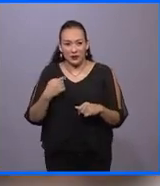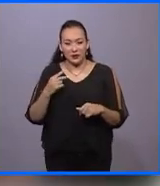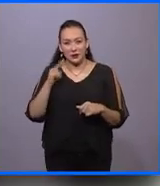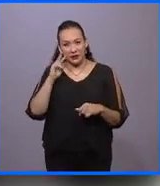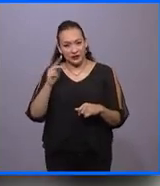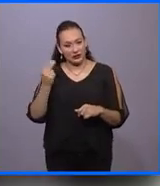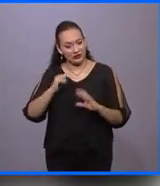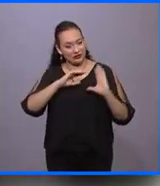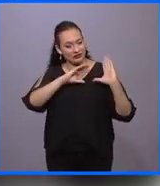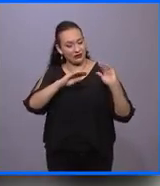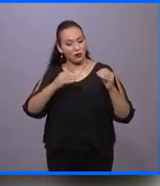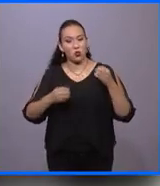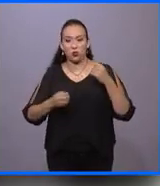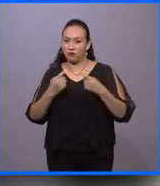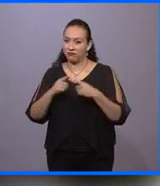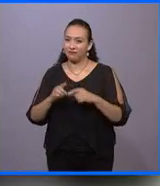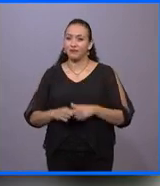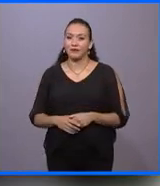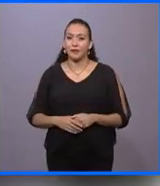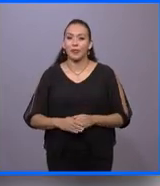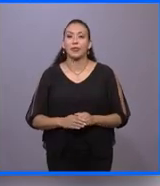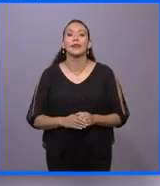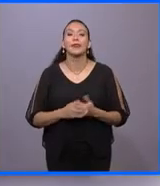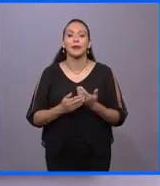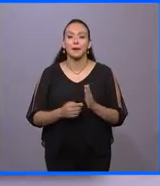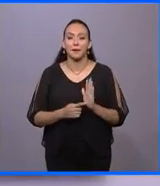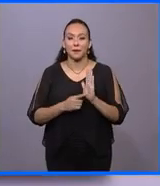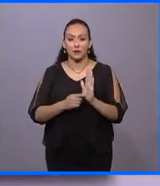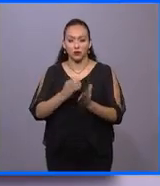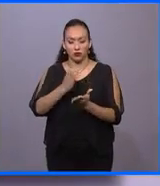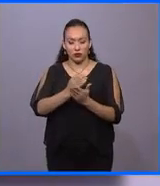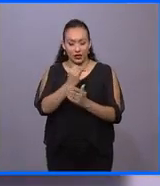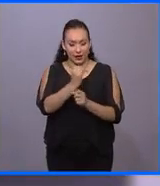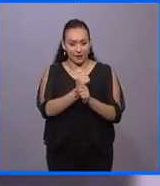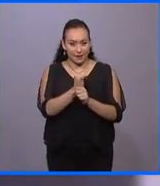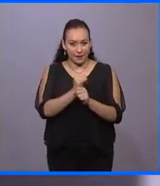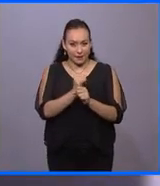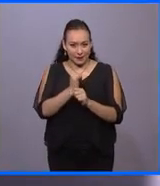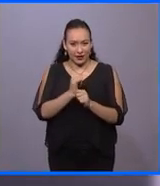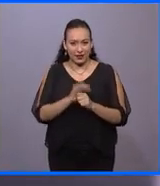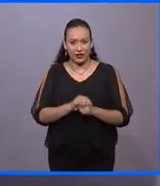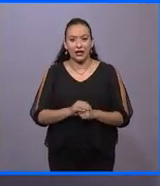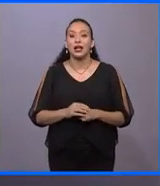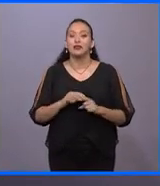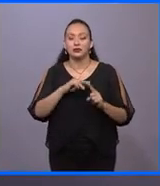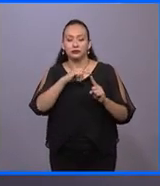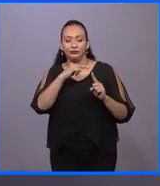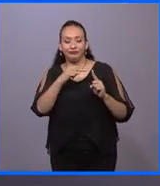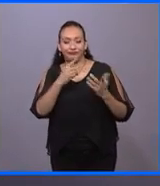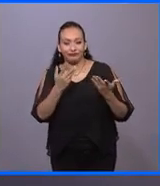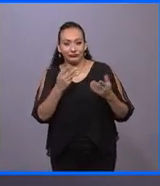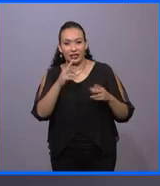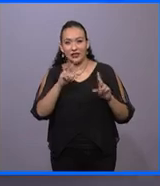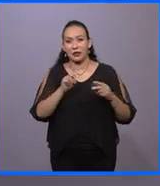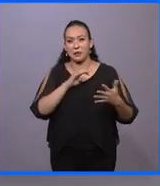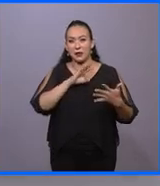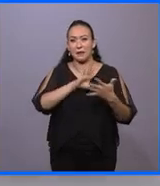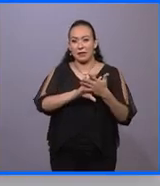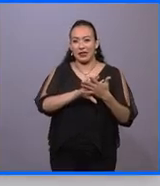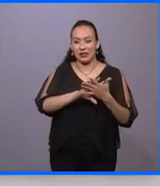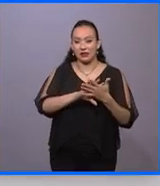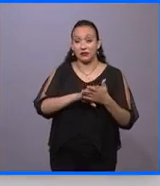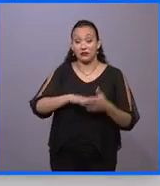capacitación. Al participar en la presentación virtual del cuaderno de investigación Perspectivas y retos del sistema penal